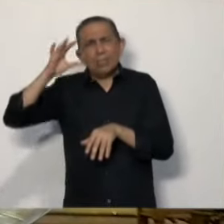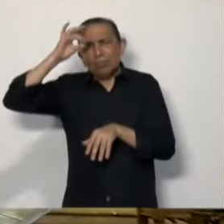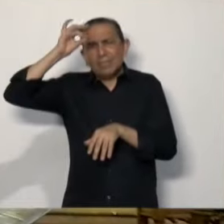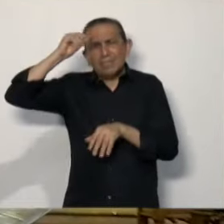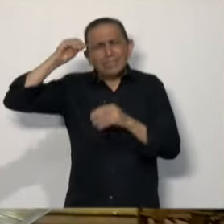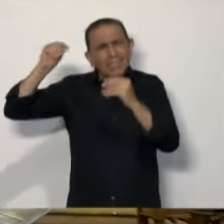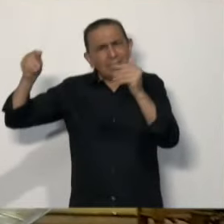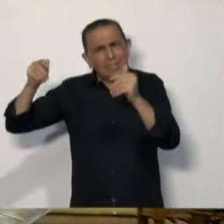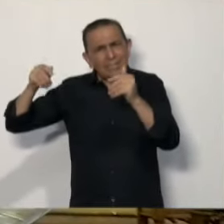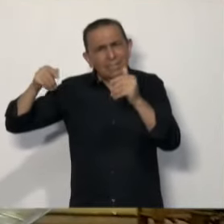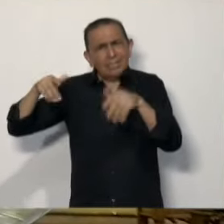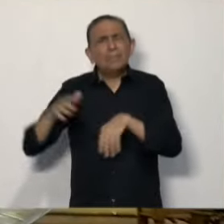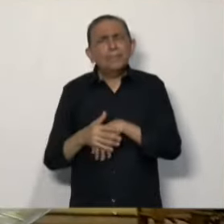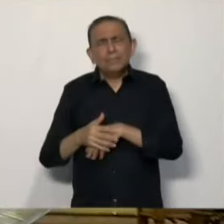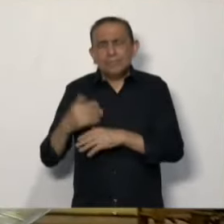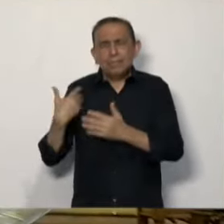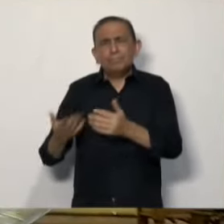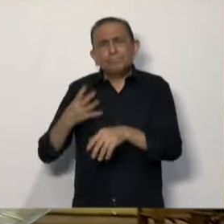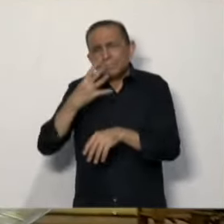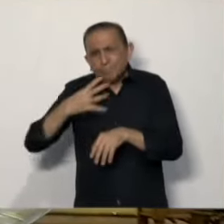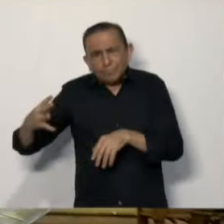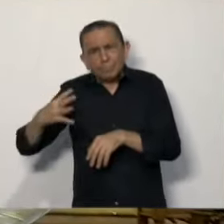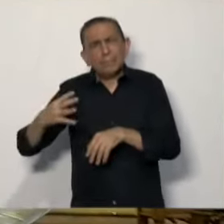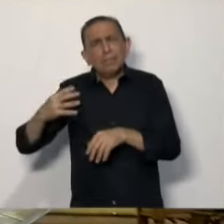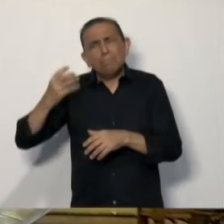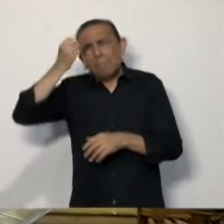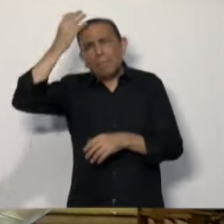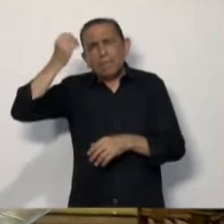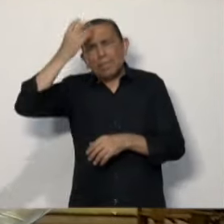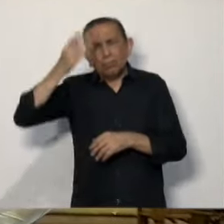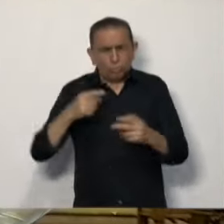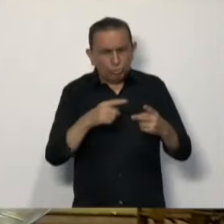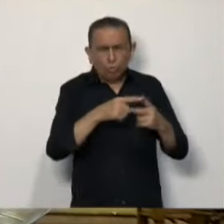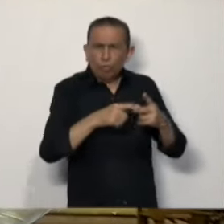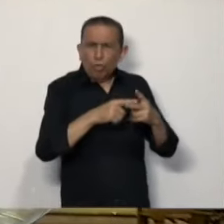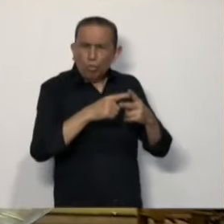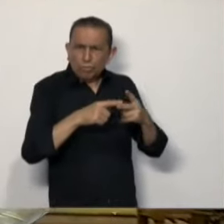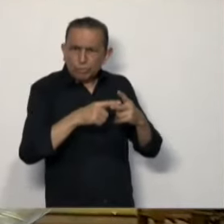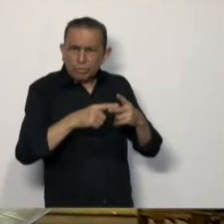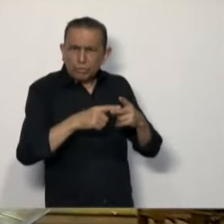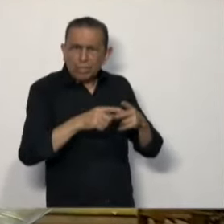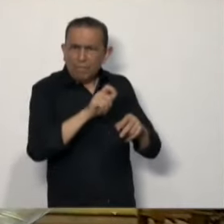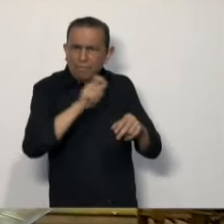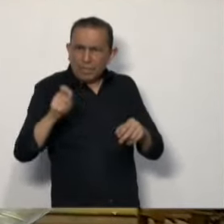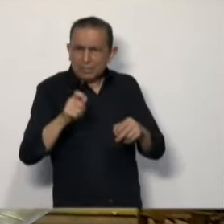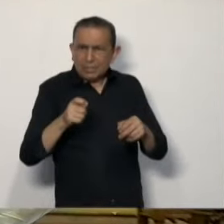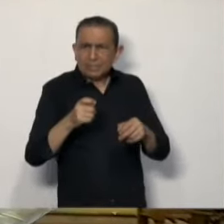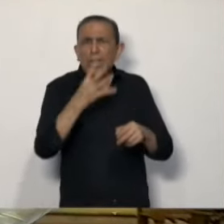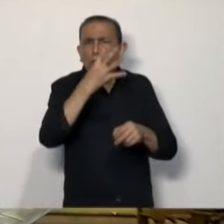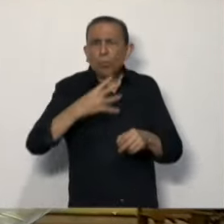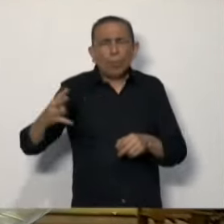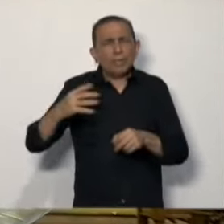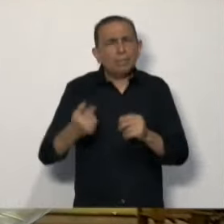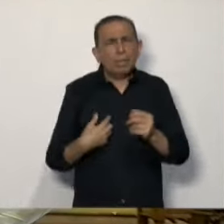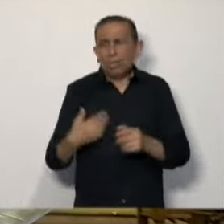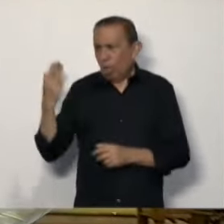Pascua y hacia Pentecostés. Ellas son las dos grandes metas de la Cuaresma. El hombre no se